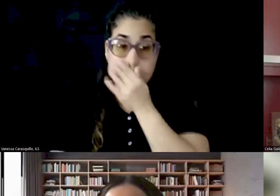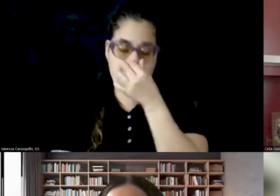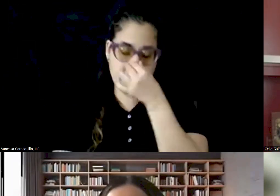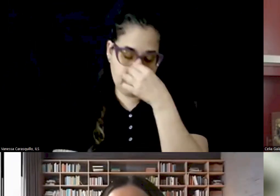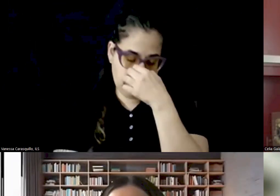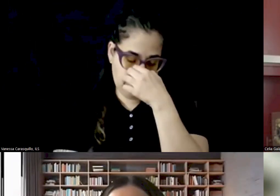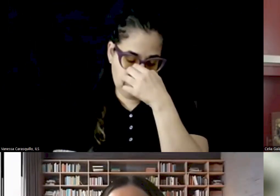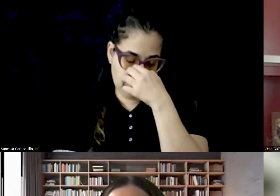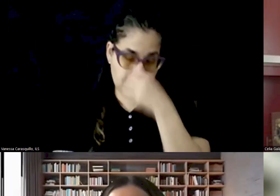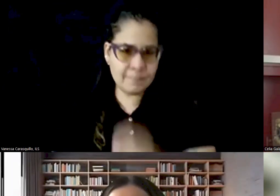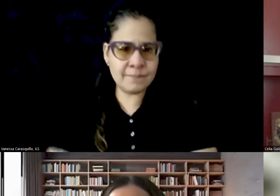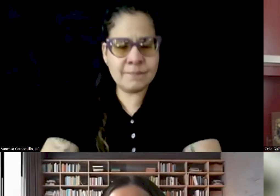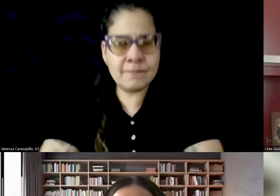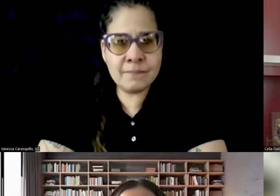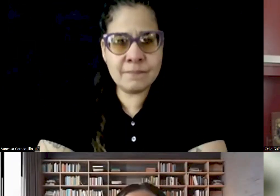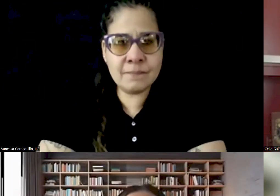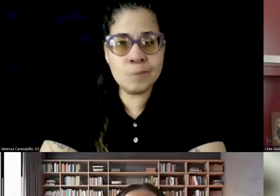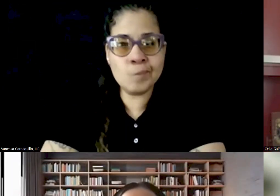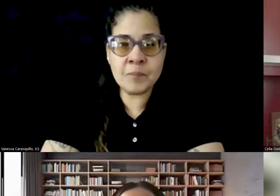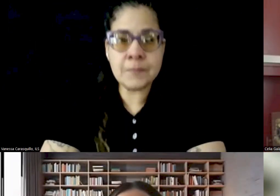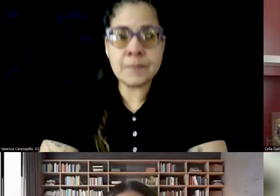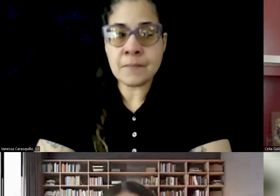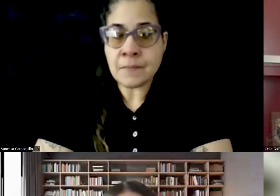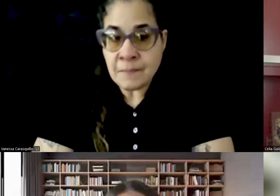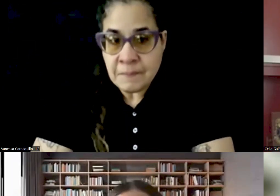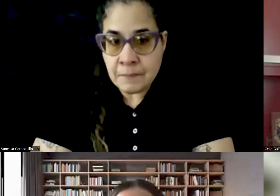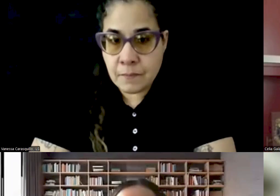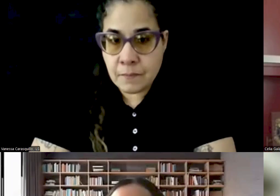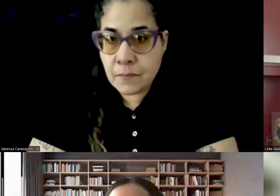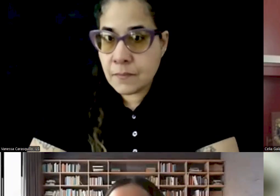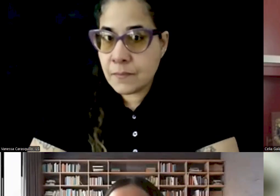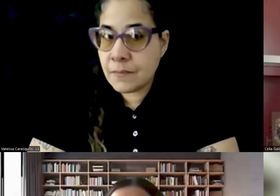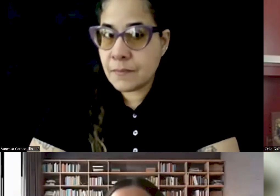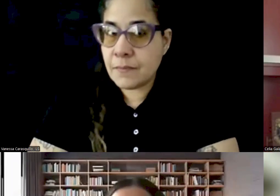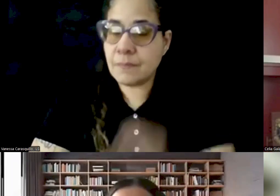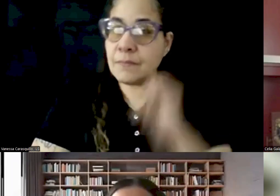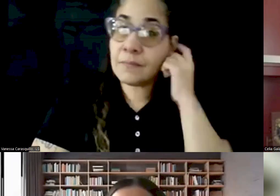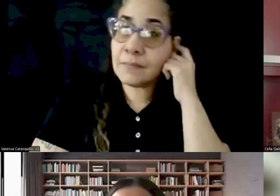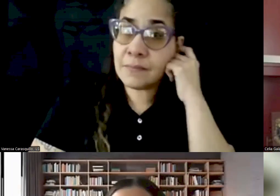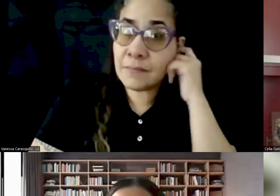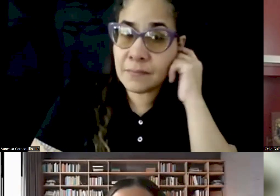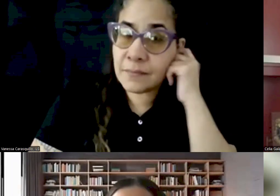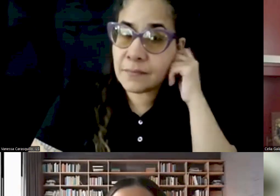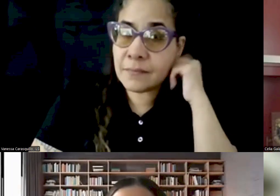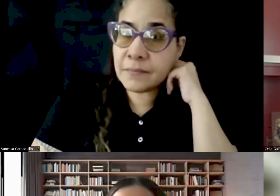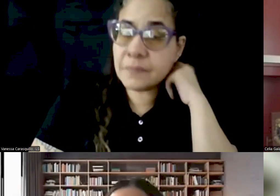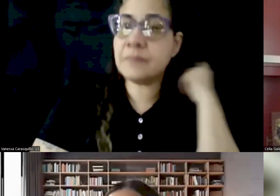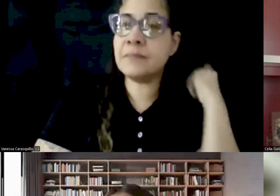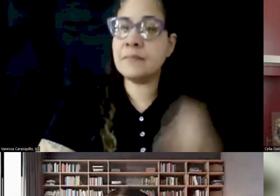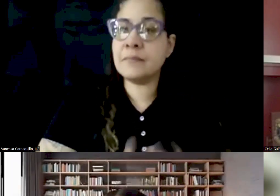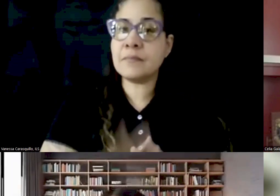Por aquí una de las preguntas que pregunta anónima dice: ¿desde qué edad se puede medicar al